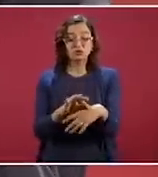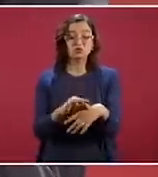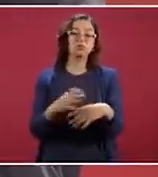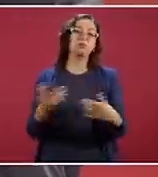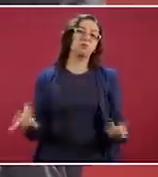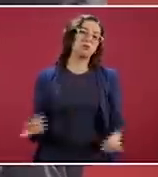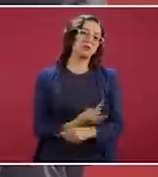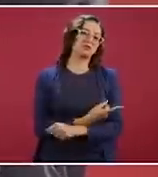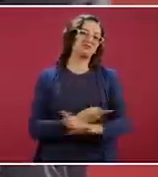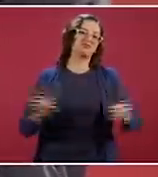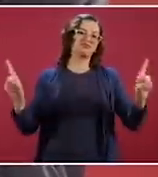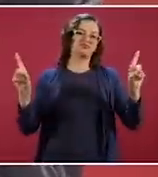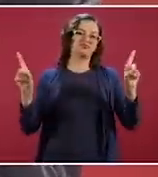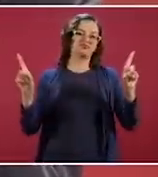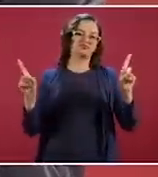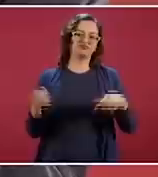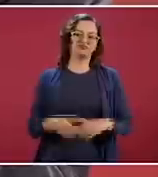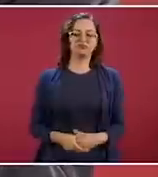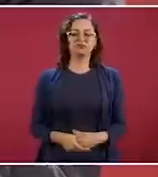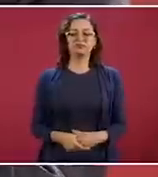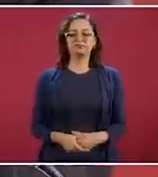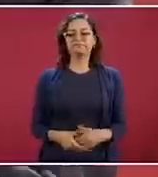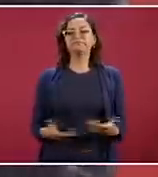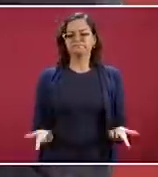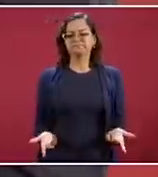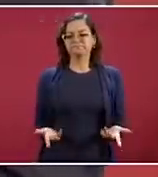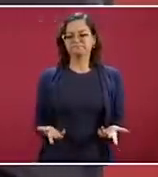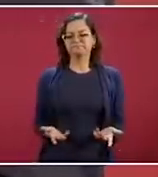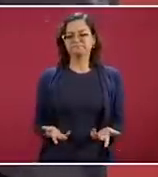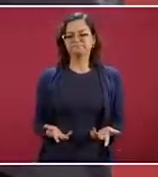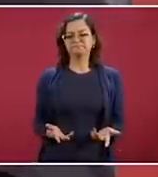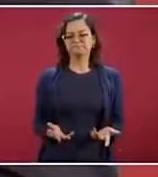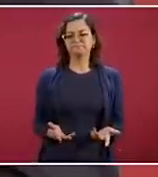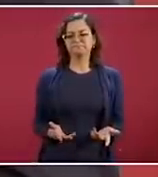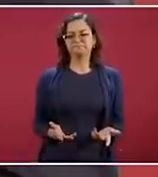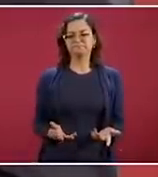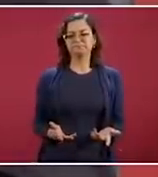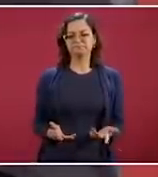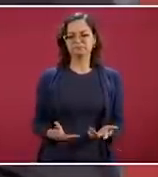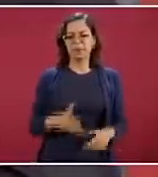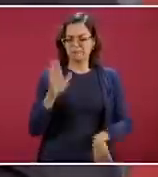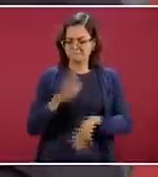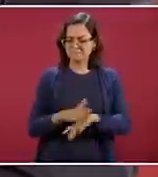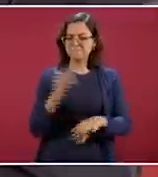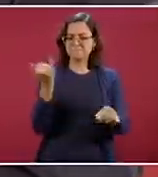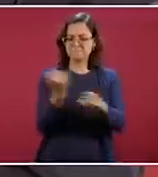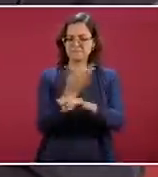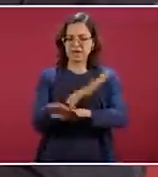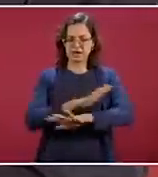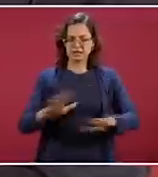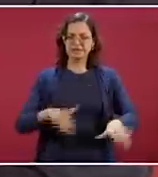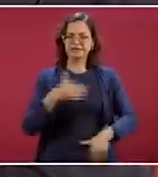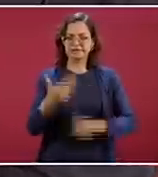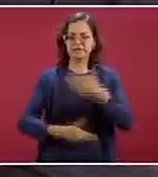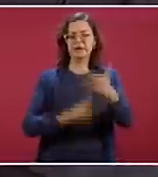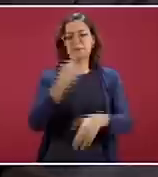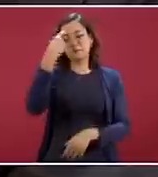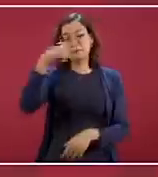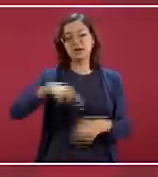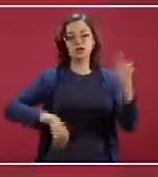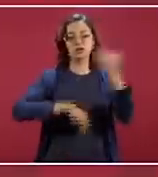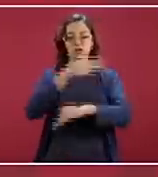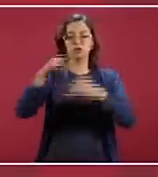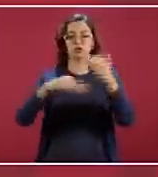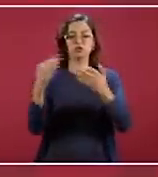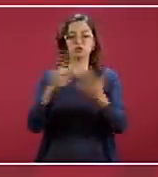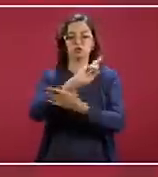es otra situación. Entonces, vamos a que haya información para que todos estos programas